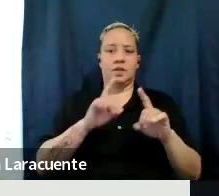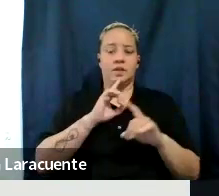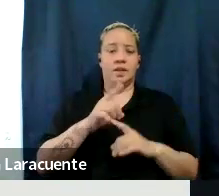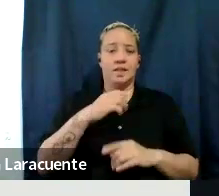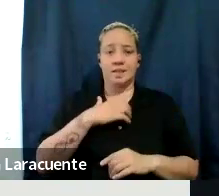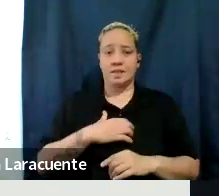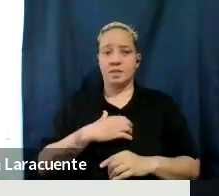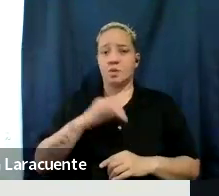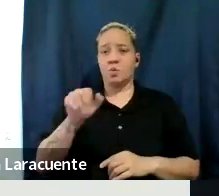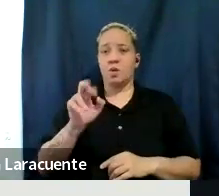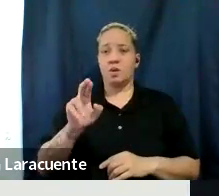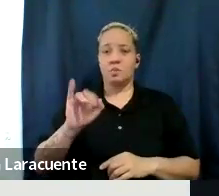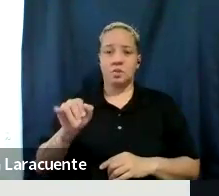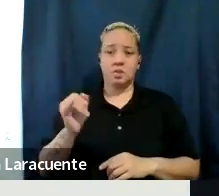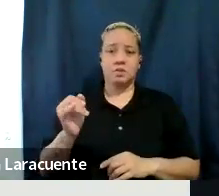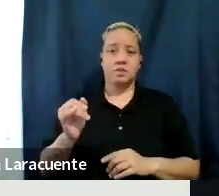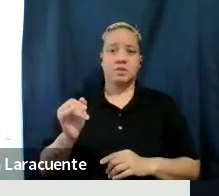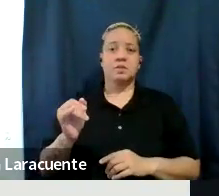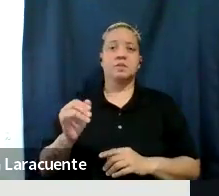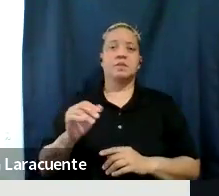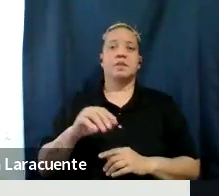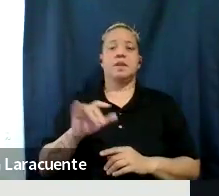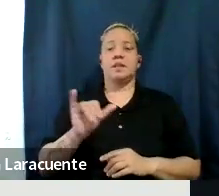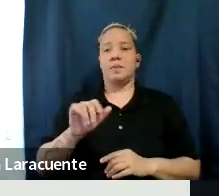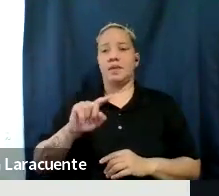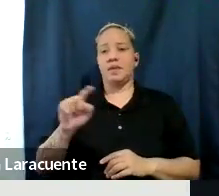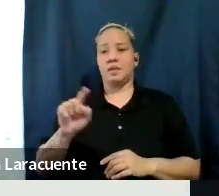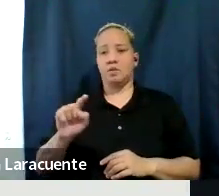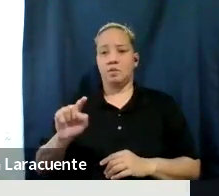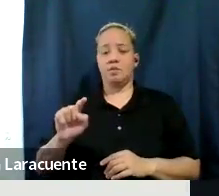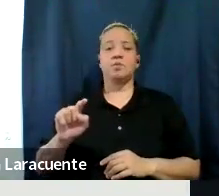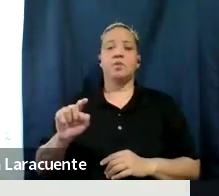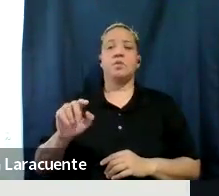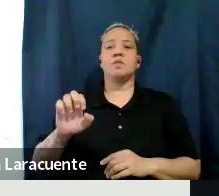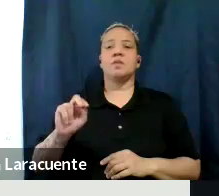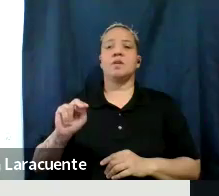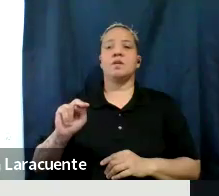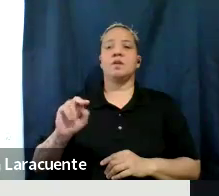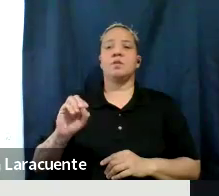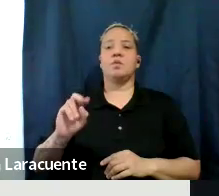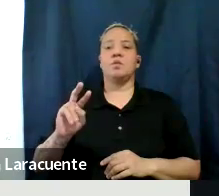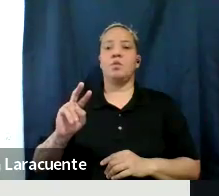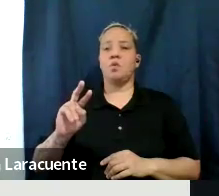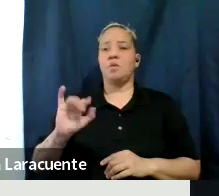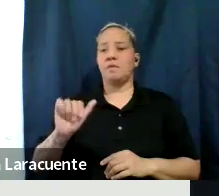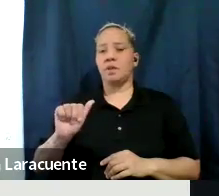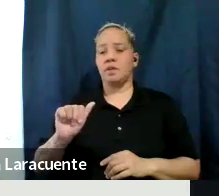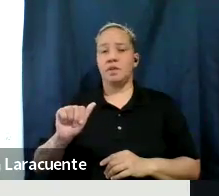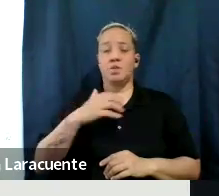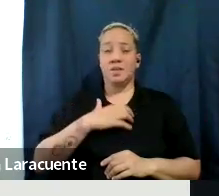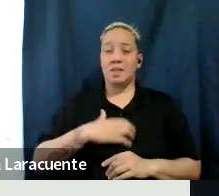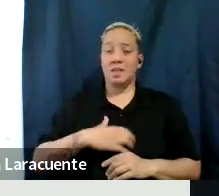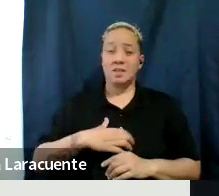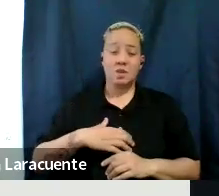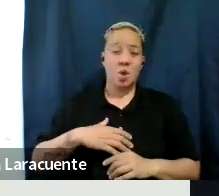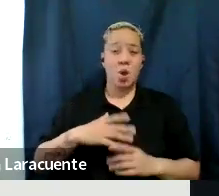Ramón Jiménez y sobre todo de Zenobia Camprubí de viajar a Puerto Rico era un deseo que venía de lejos,